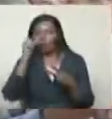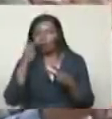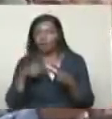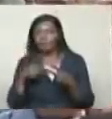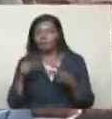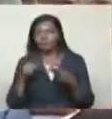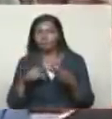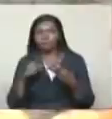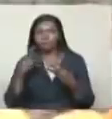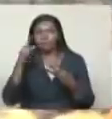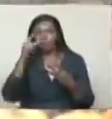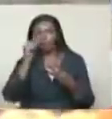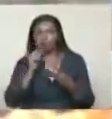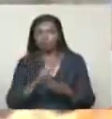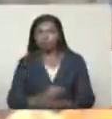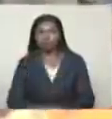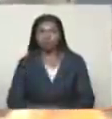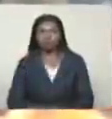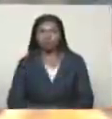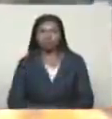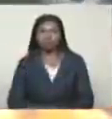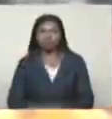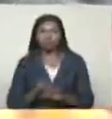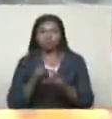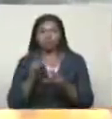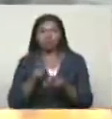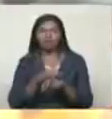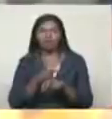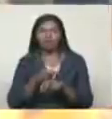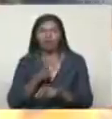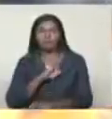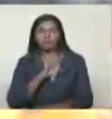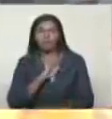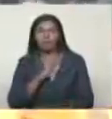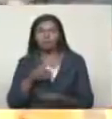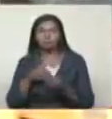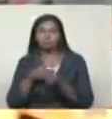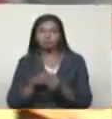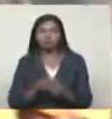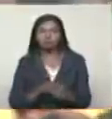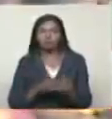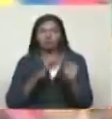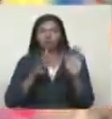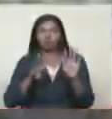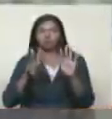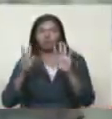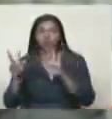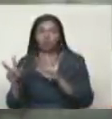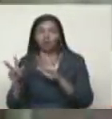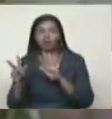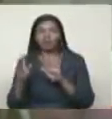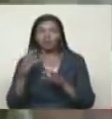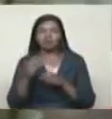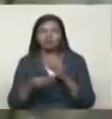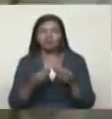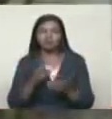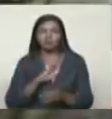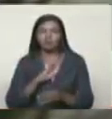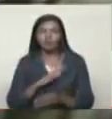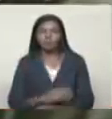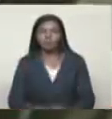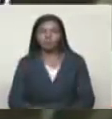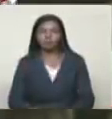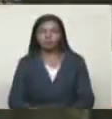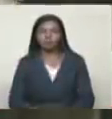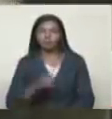Aragua. General de brigada Pablo José Bravo Parra, comandante de la 99 brigada de fuerzas especiales, y ciudadano general de